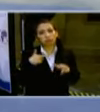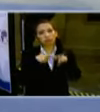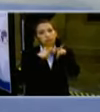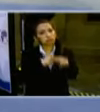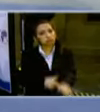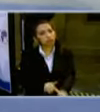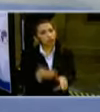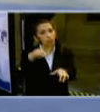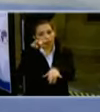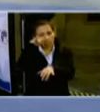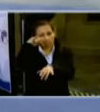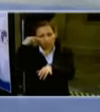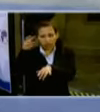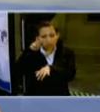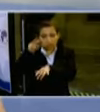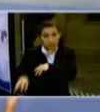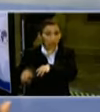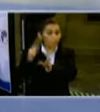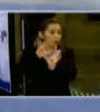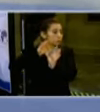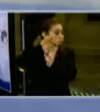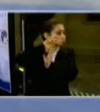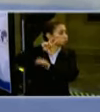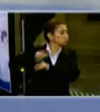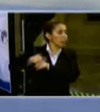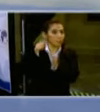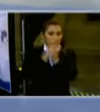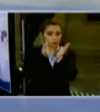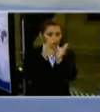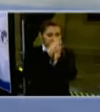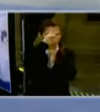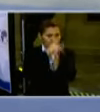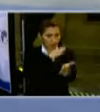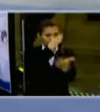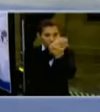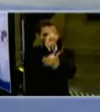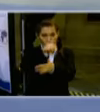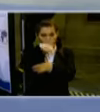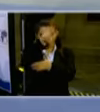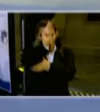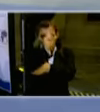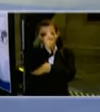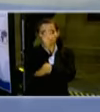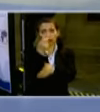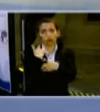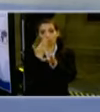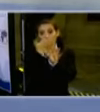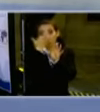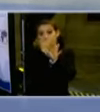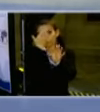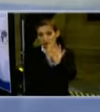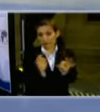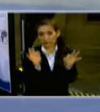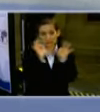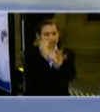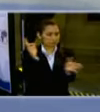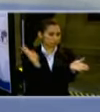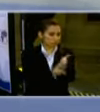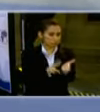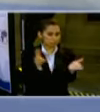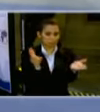tan invisibles? Porque fuera de lo que es la participación de México en Naciones Unidas, que ha sido muy importante y muy